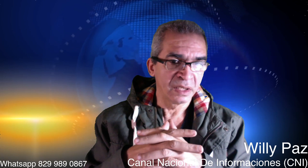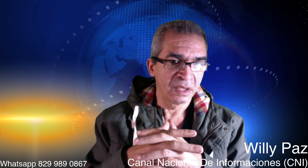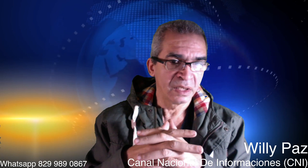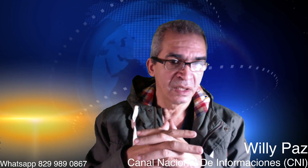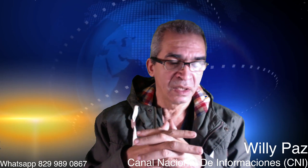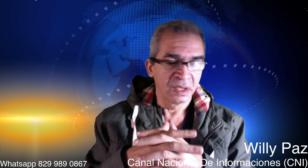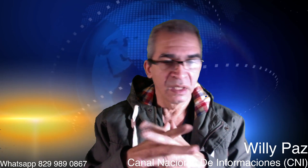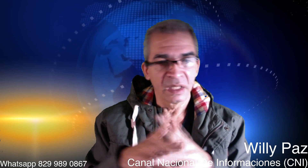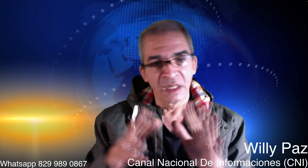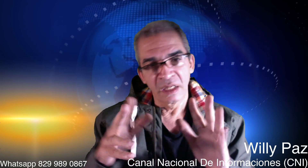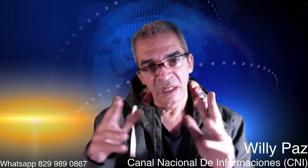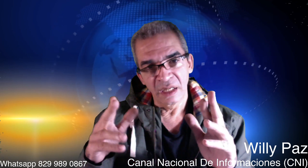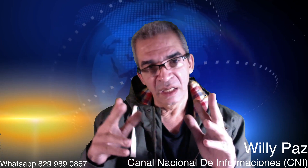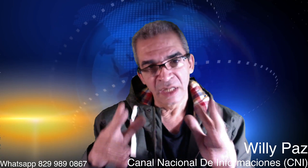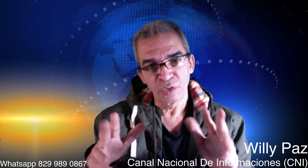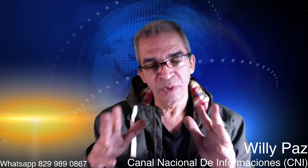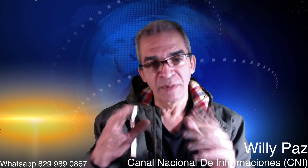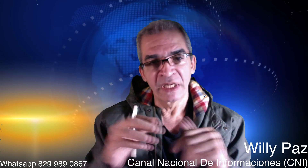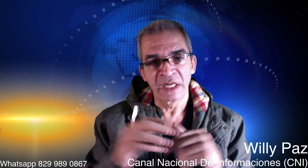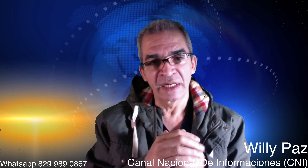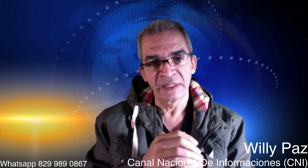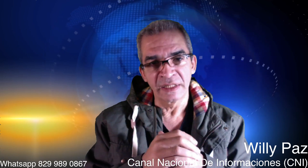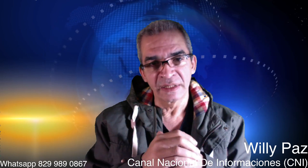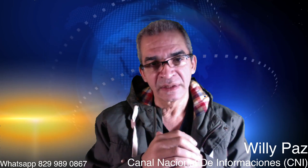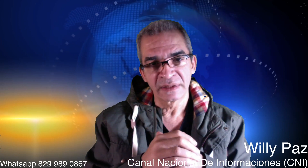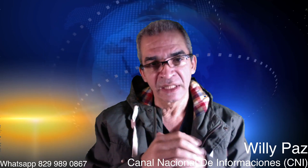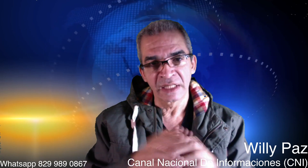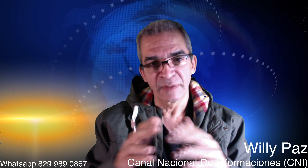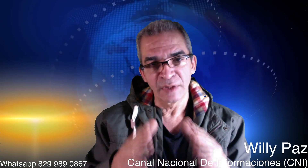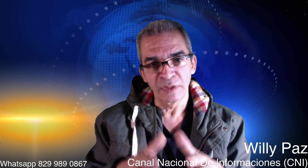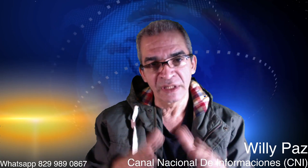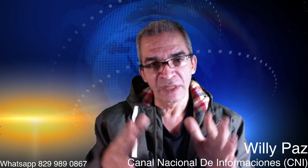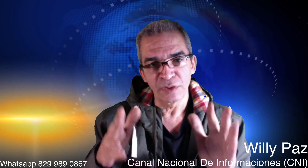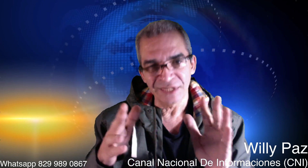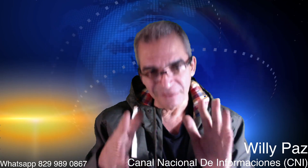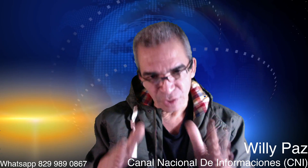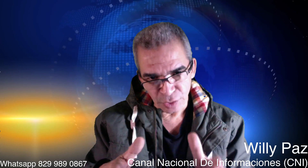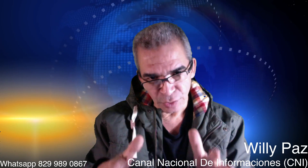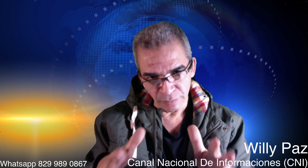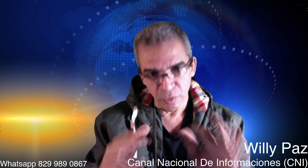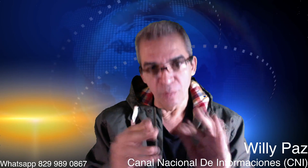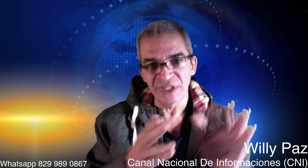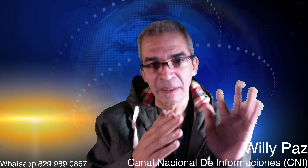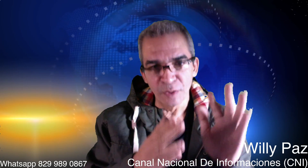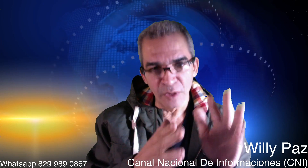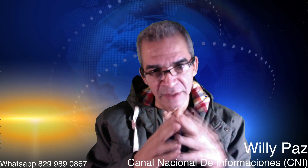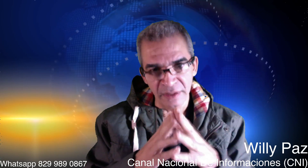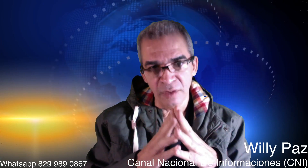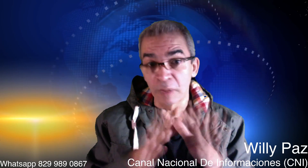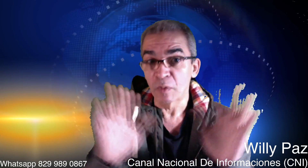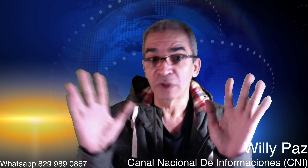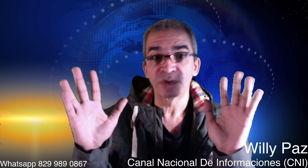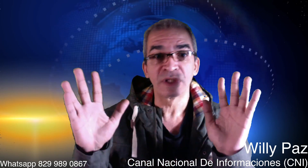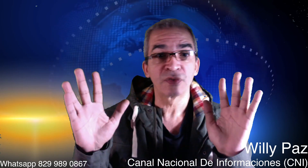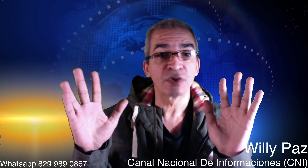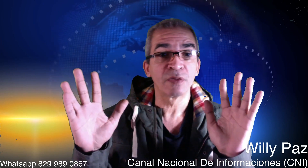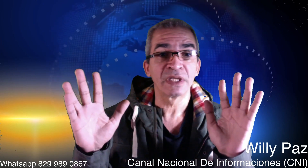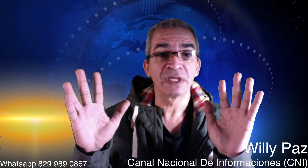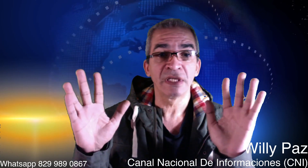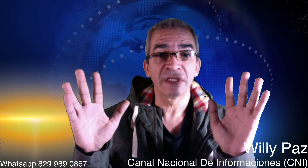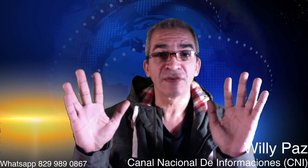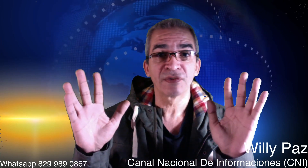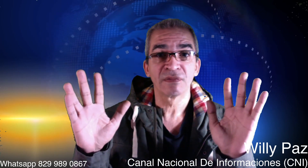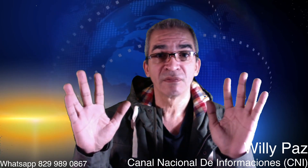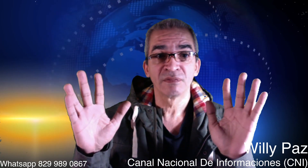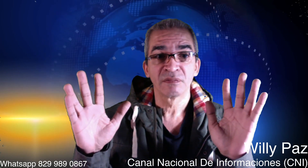volver a suprimir las garantías a través de un estado de excepción, como estábamos antes. Duramos 450